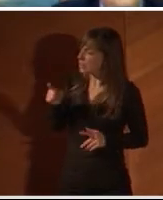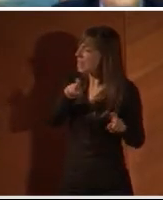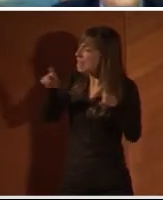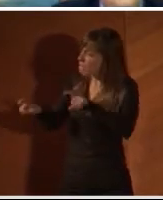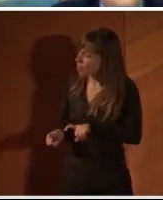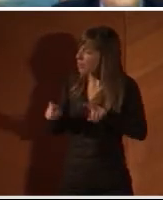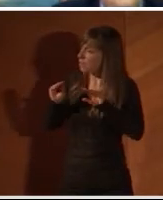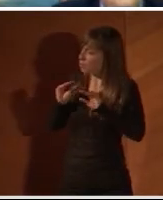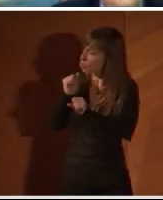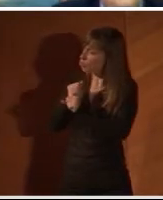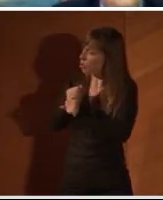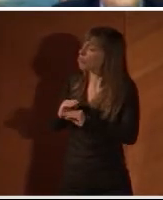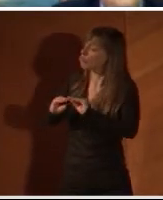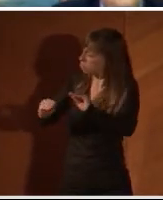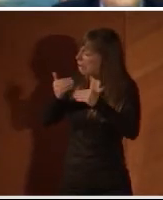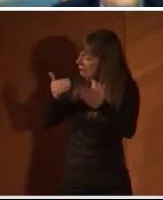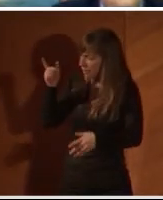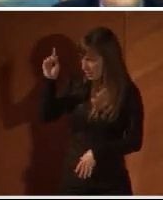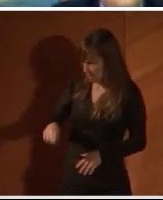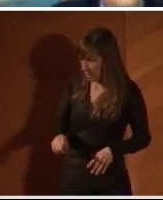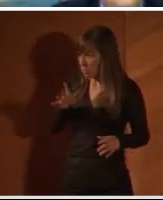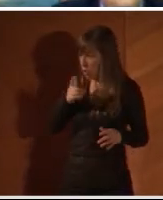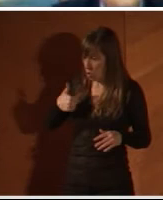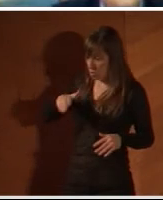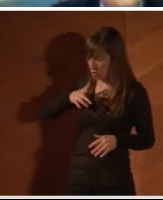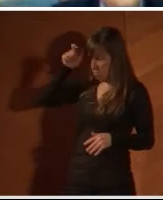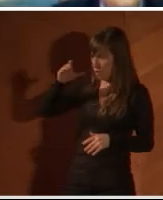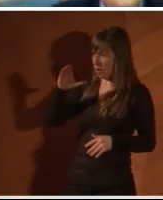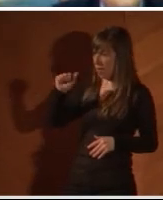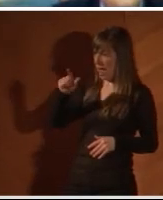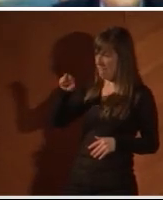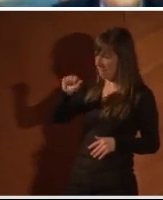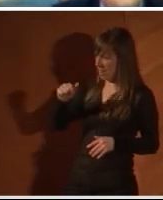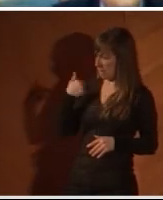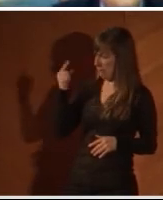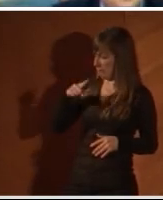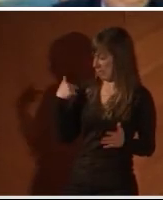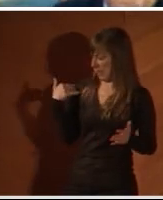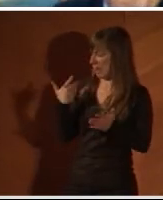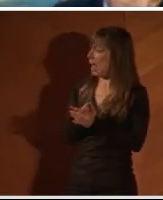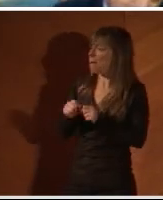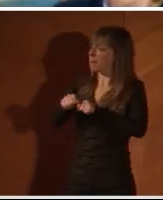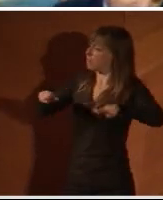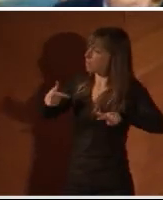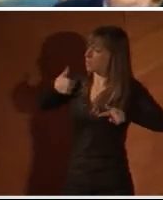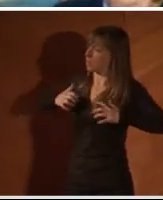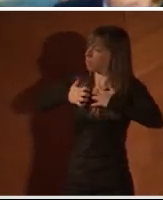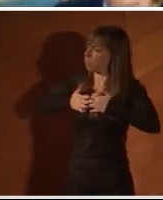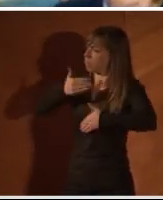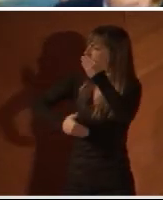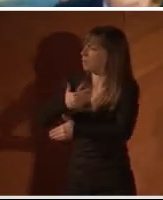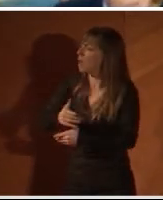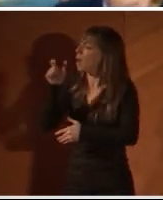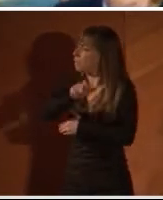Madrid. Quiero deciros que en Calviá hace 2 meses que ya tenemos la plataforma adaptada y en funcionamiento a disposición de la ciudadanía, lo que nos ha